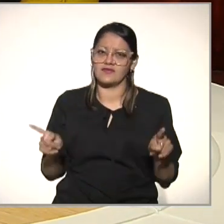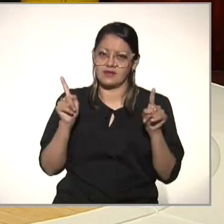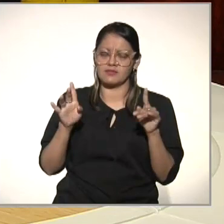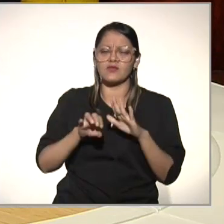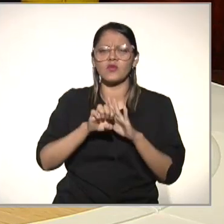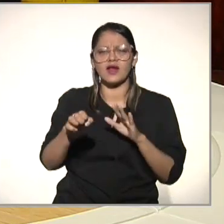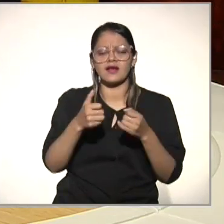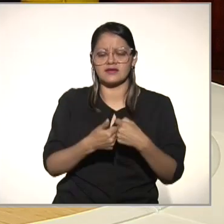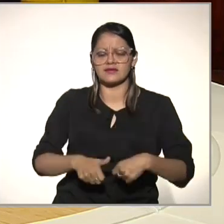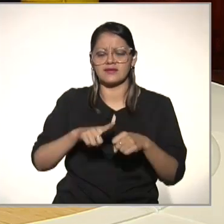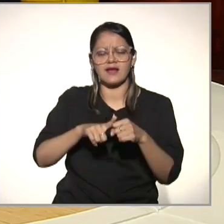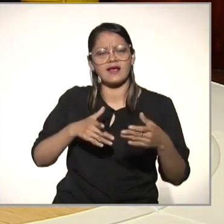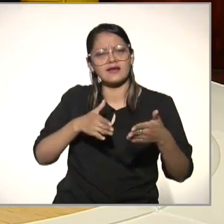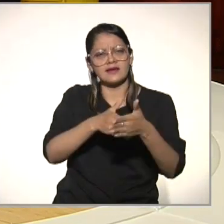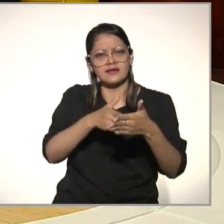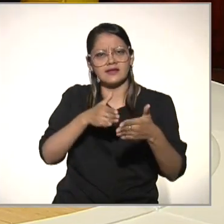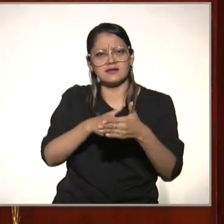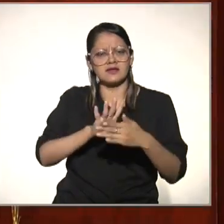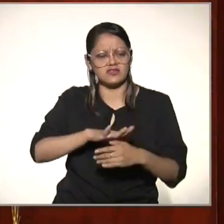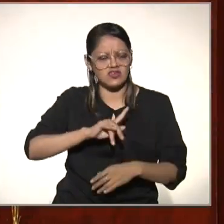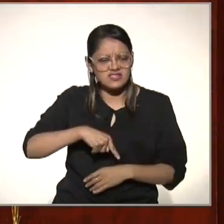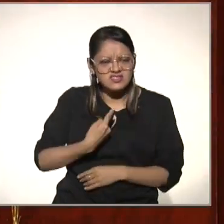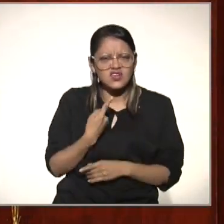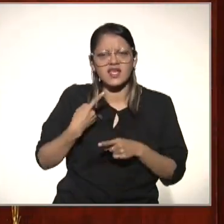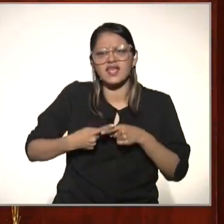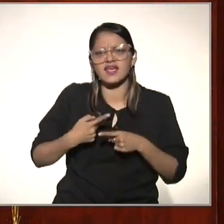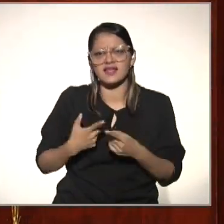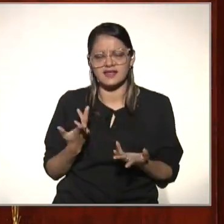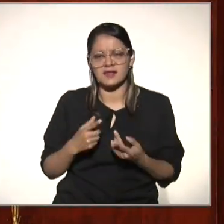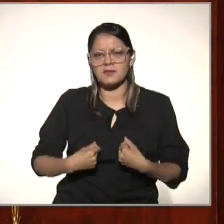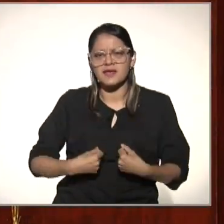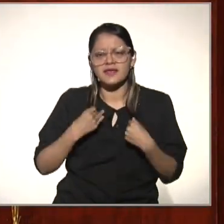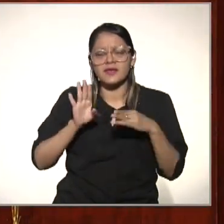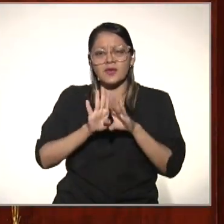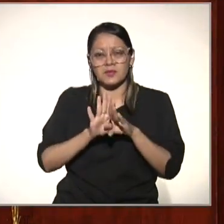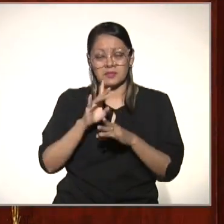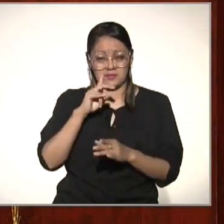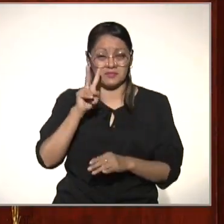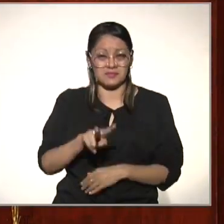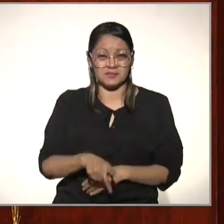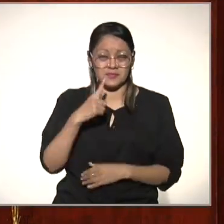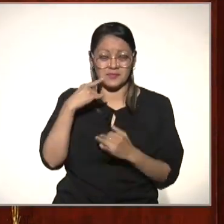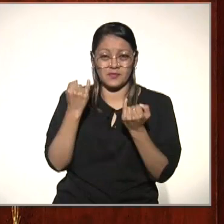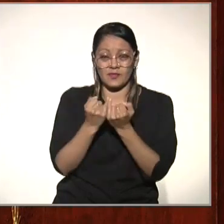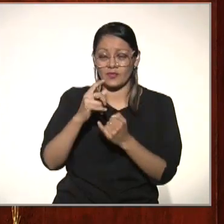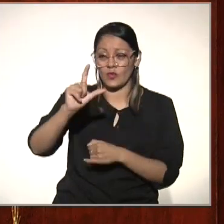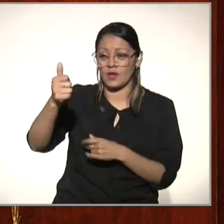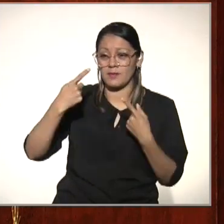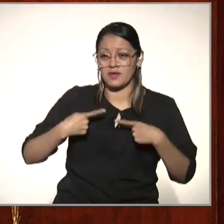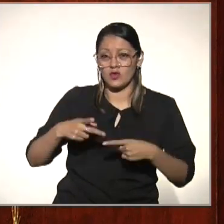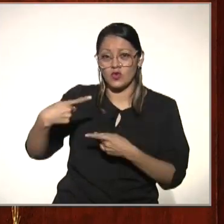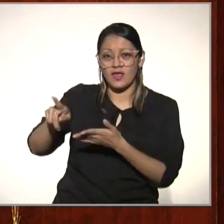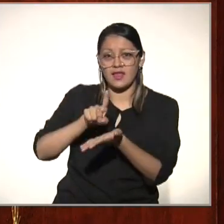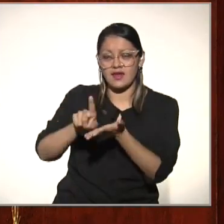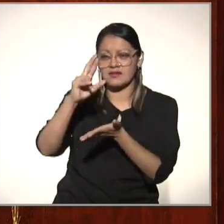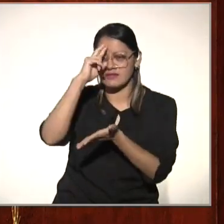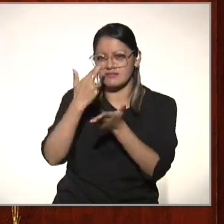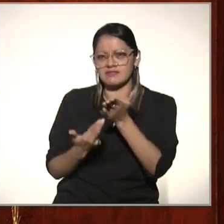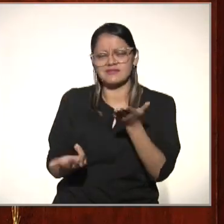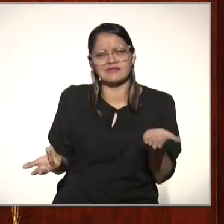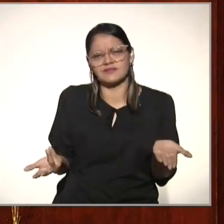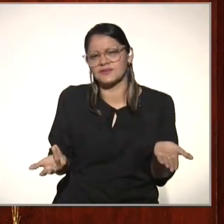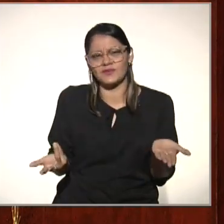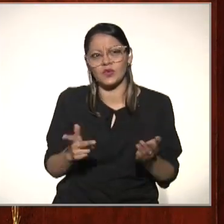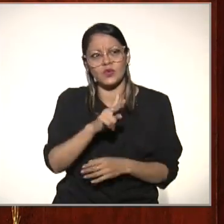sociales por quiénes somos, por cómo nos vivimos, cuando esto, si bien es relacional, no viola el derecho de otra persona. No afecta